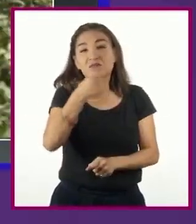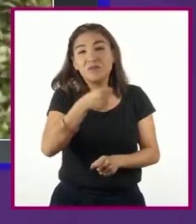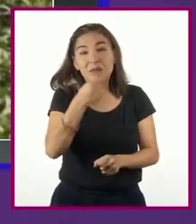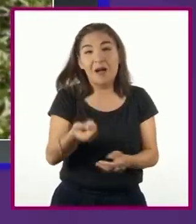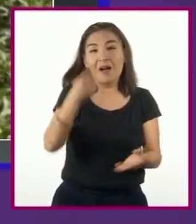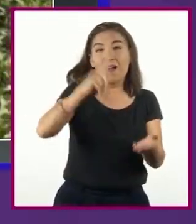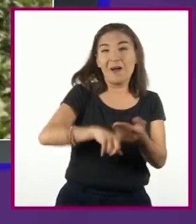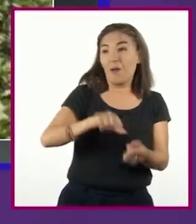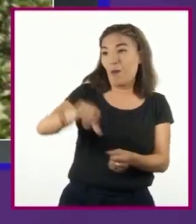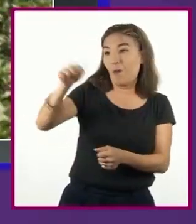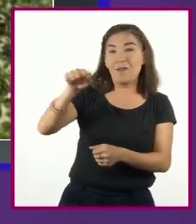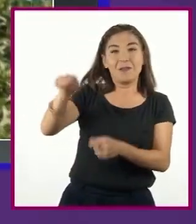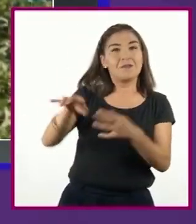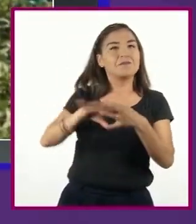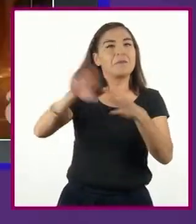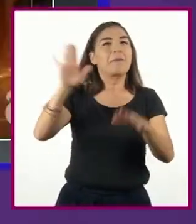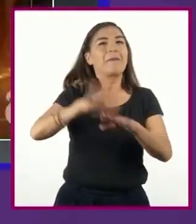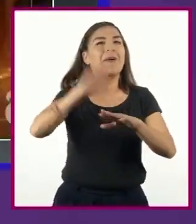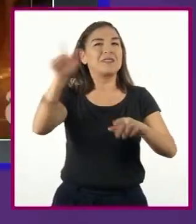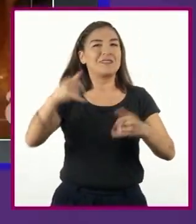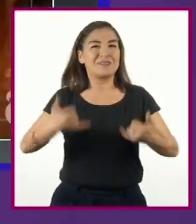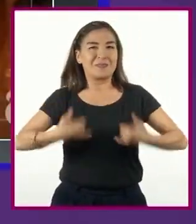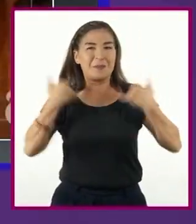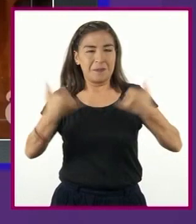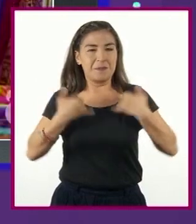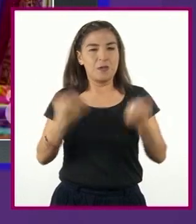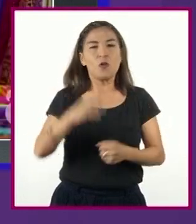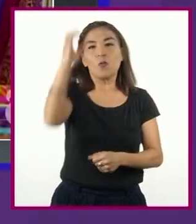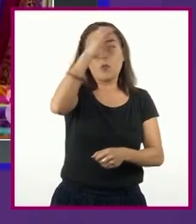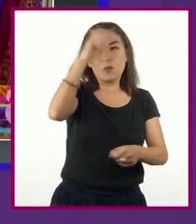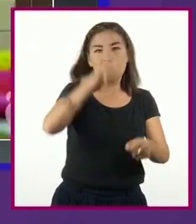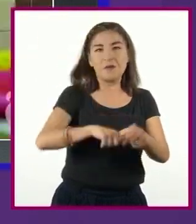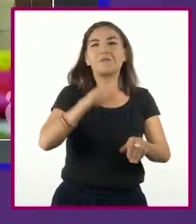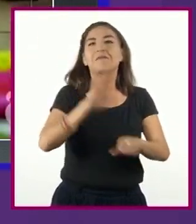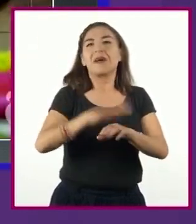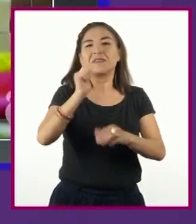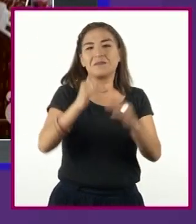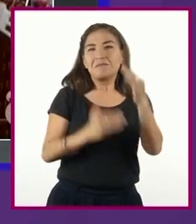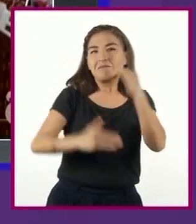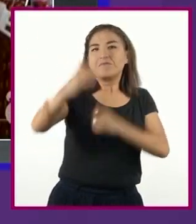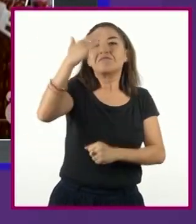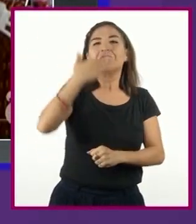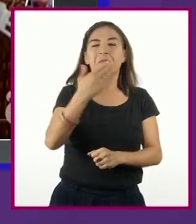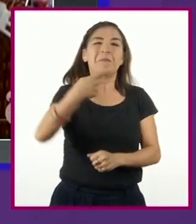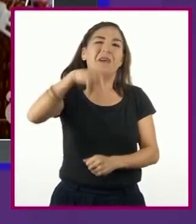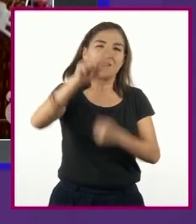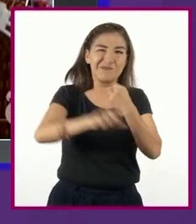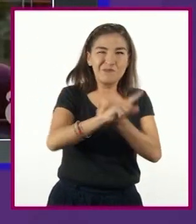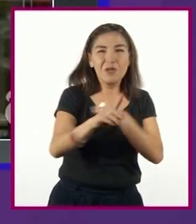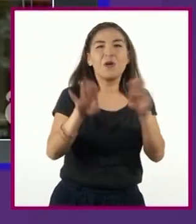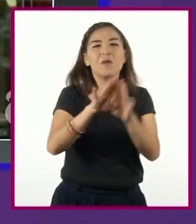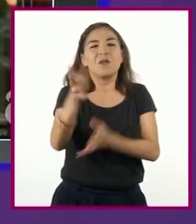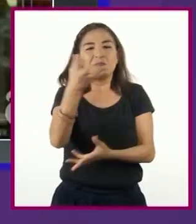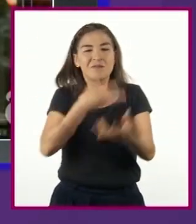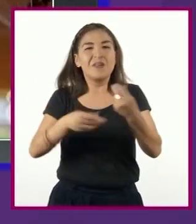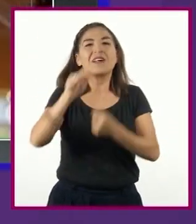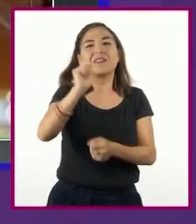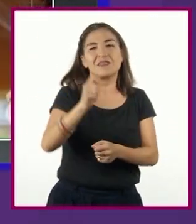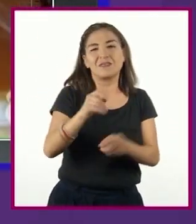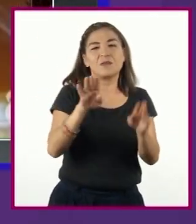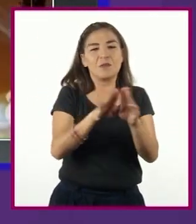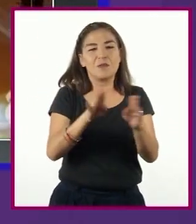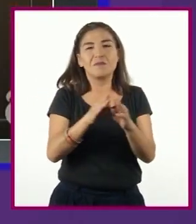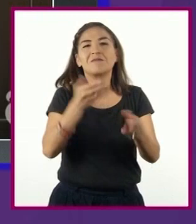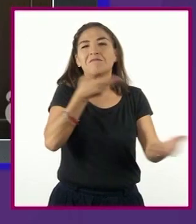la del lugar de inmigración rejuvenece. Las culturas se enriquecen, pero también surgen problemas de convivencia y de discriminación hacia